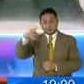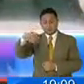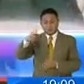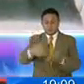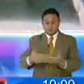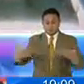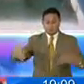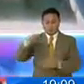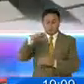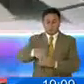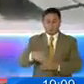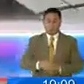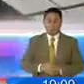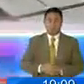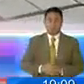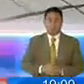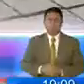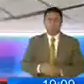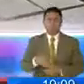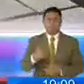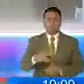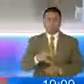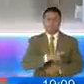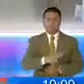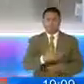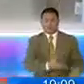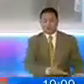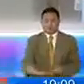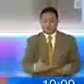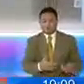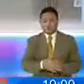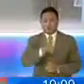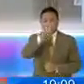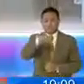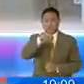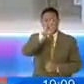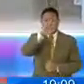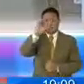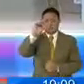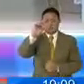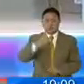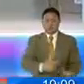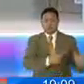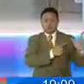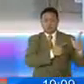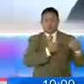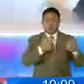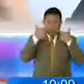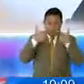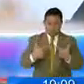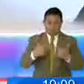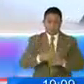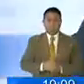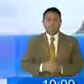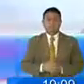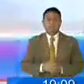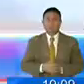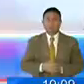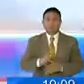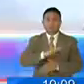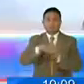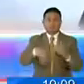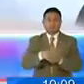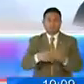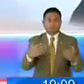64.134.640 papeletas. Del traslado y custodia se encargarán 1.700 miembros de las Fuerzas Armadas. Está todo el